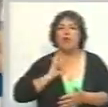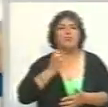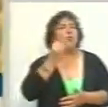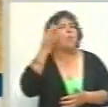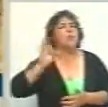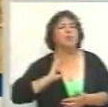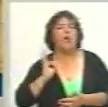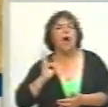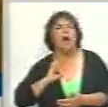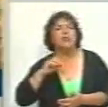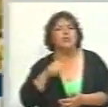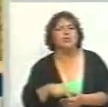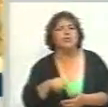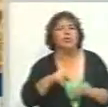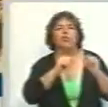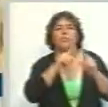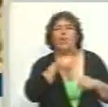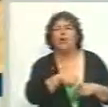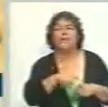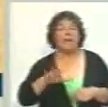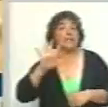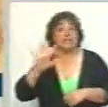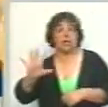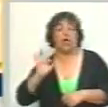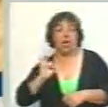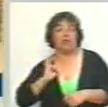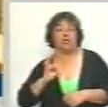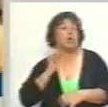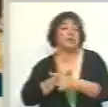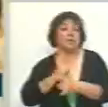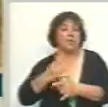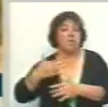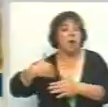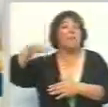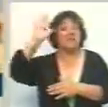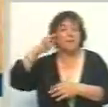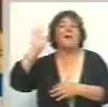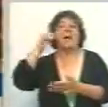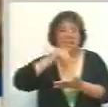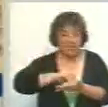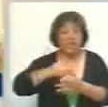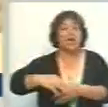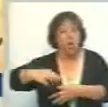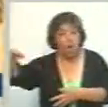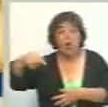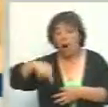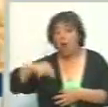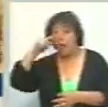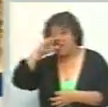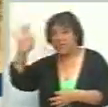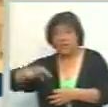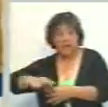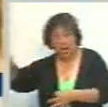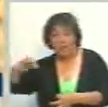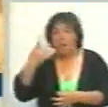vienen realizando? ¿Qué número es esta? 5 ediciones y cada vez aumentamos más kilómetros, ahora estamos en 70 kilómetros. Pero también decíamos